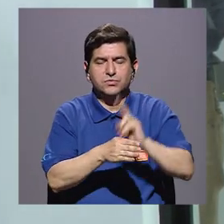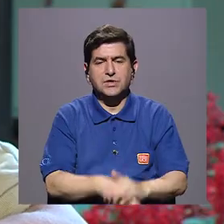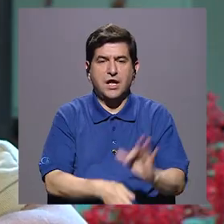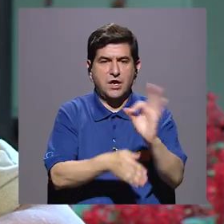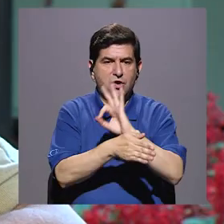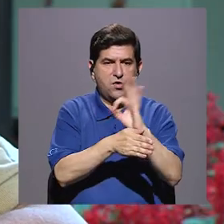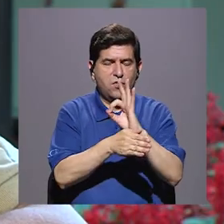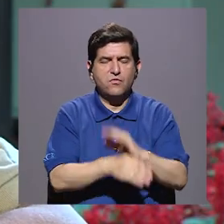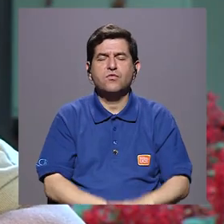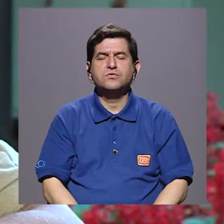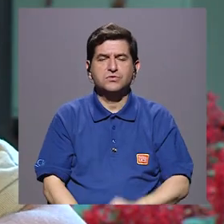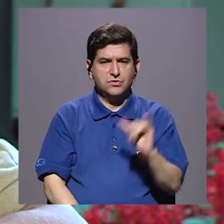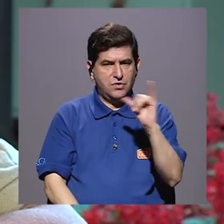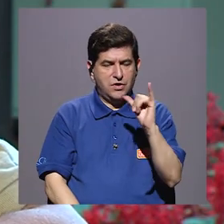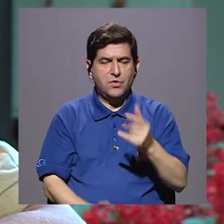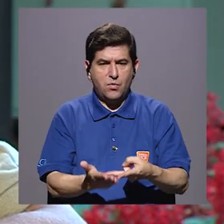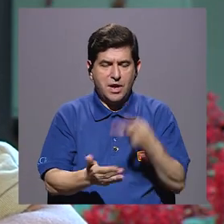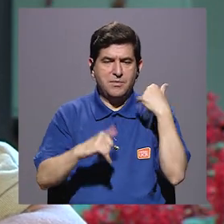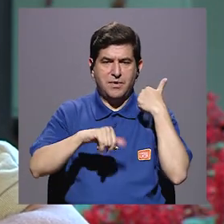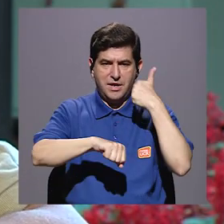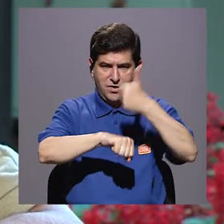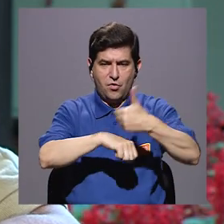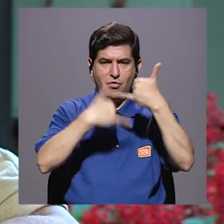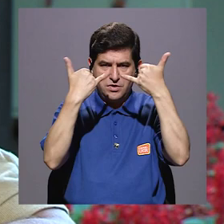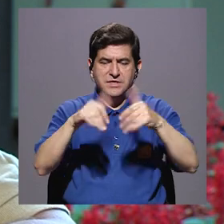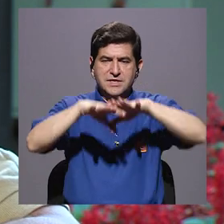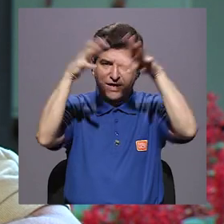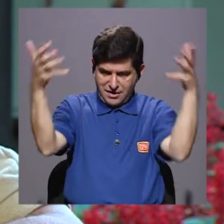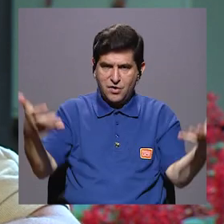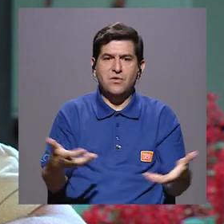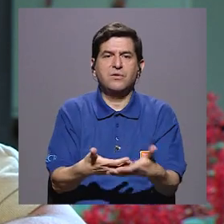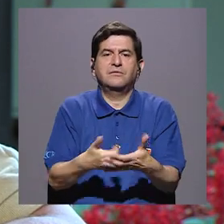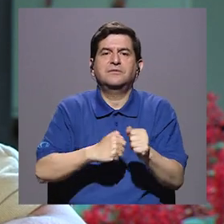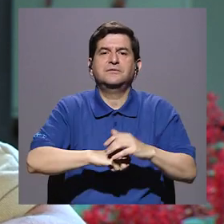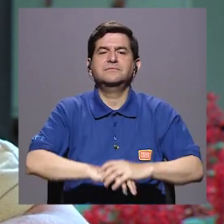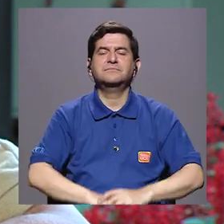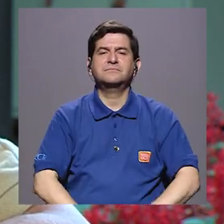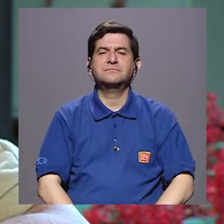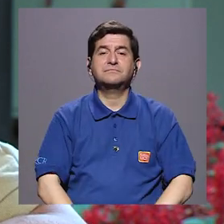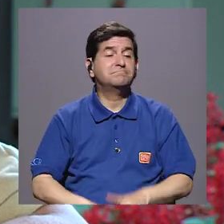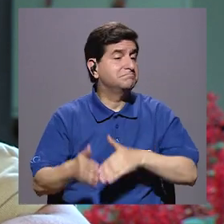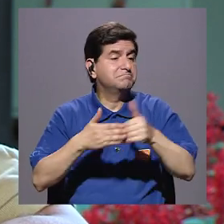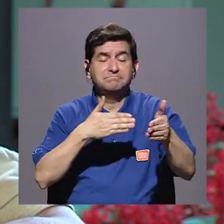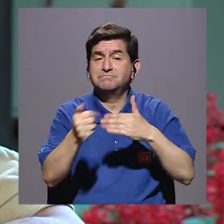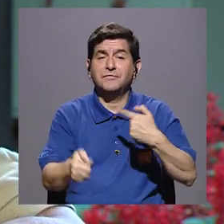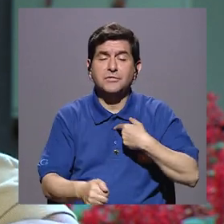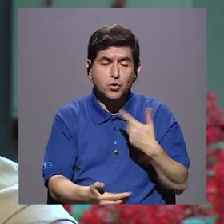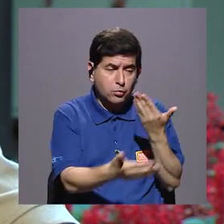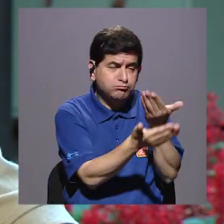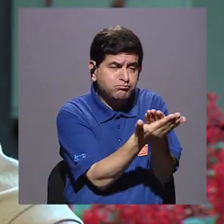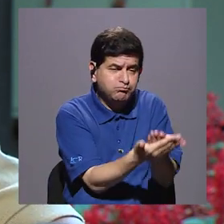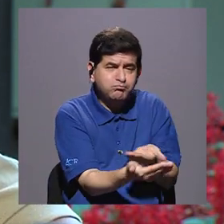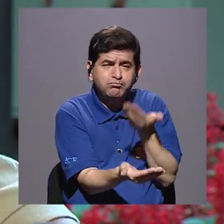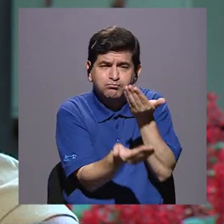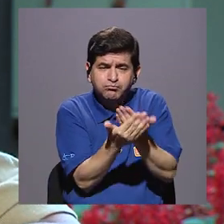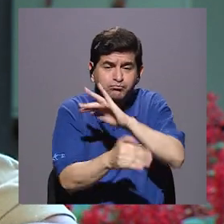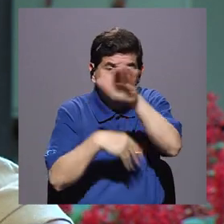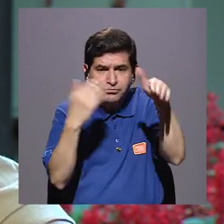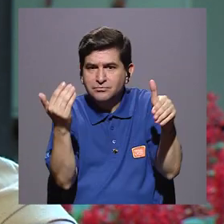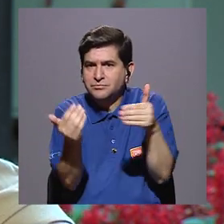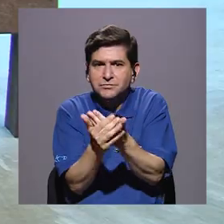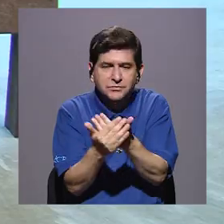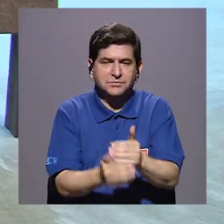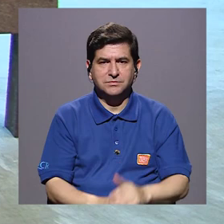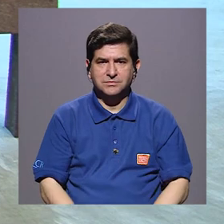función muscular también, ya hay un valor, ¿verdad?, establecido a nivel global. Ahora, a pesar de que yo he venido proponiendo todo